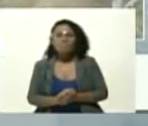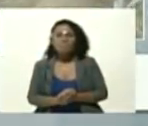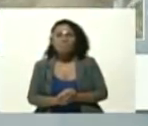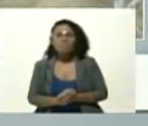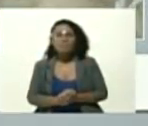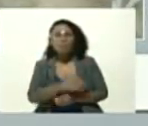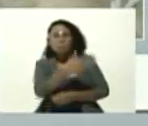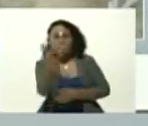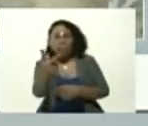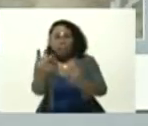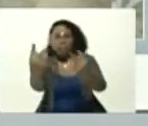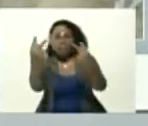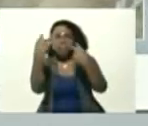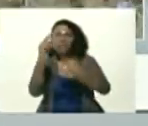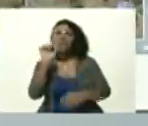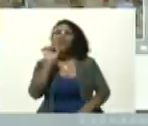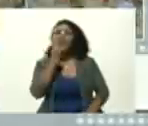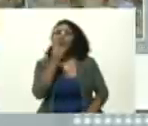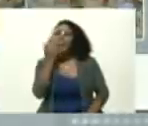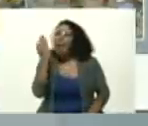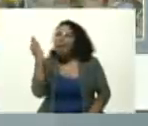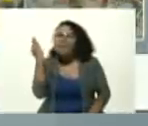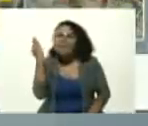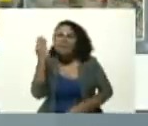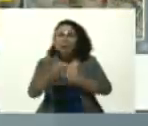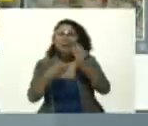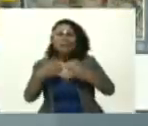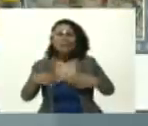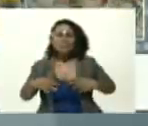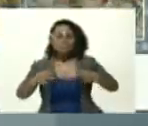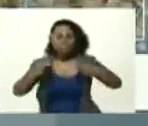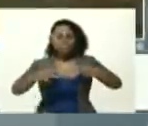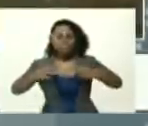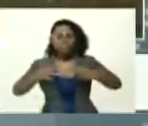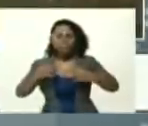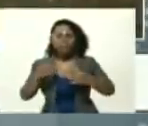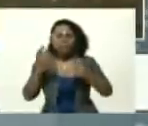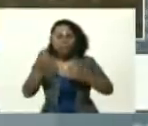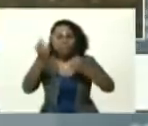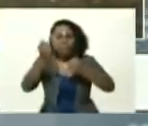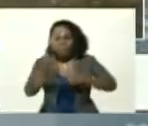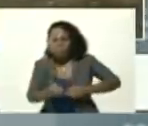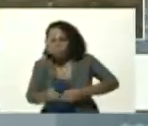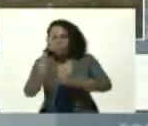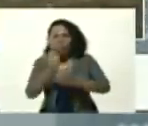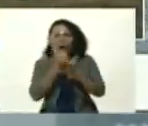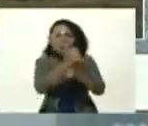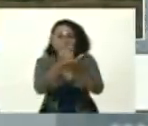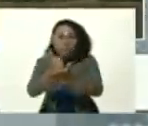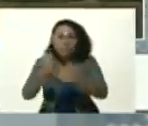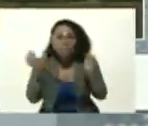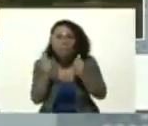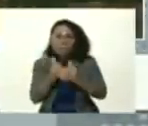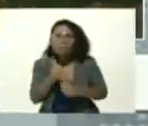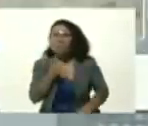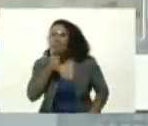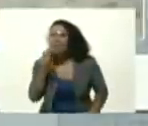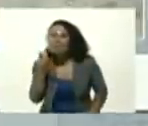¿Ustedes han visto a un viejo de estos con sotana, con una pala, aunque sea ayudando a un merideño? A